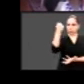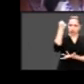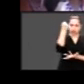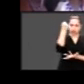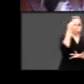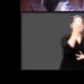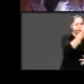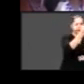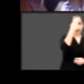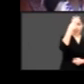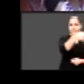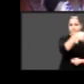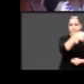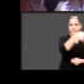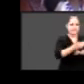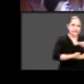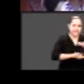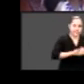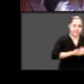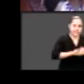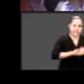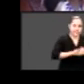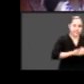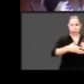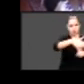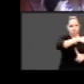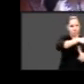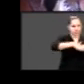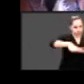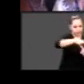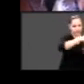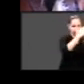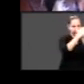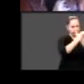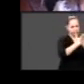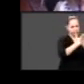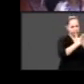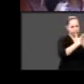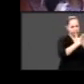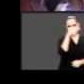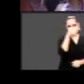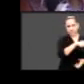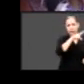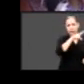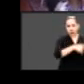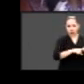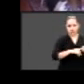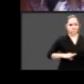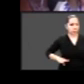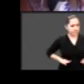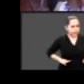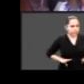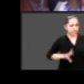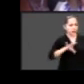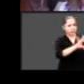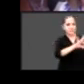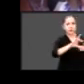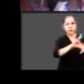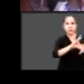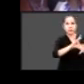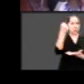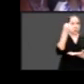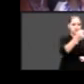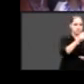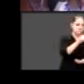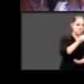servicios generales y suministros el decreto en sí no detalla